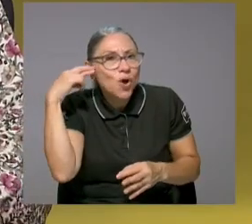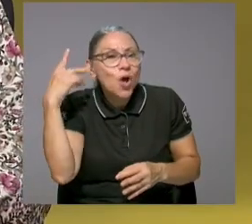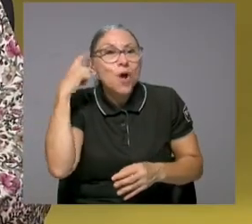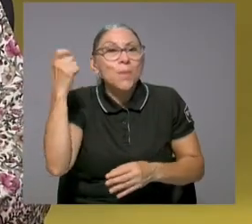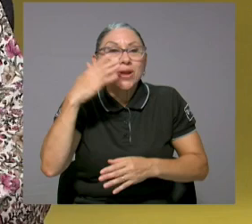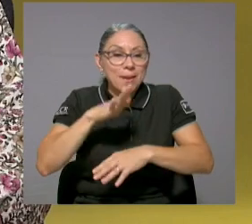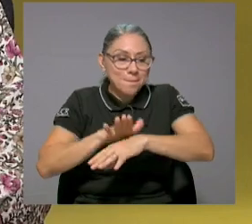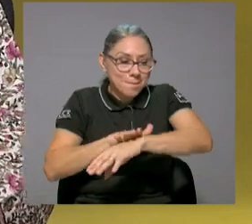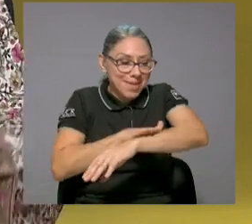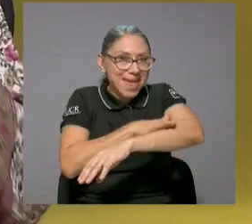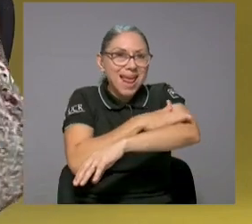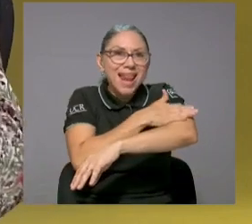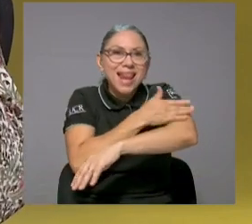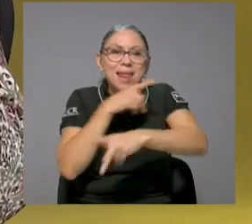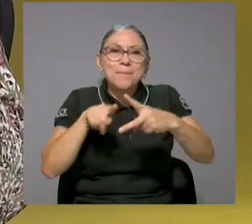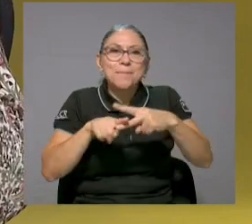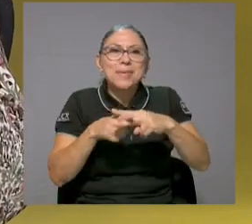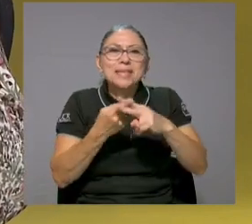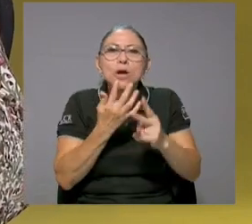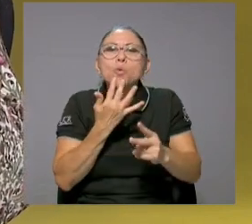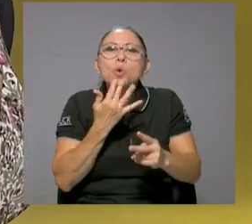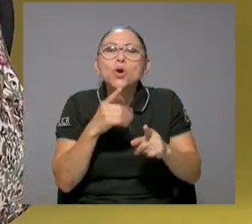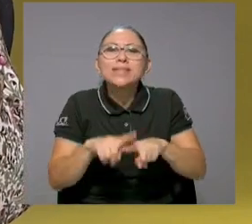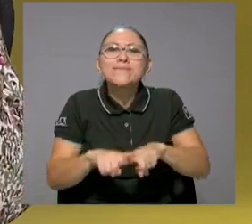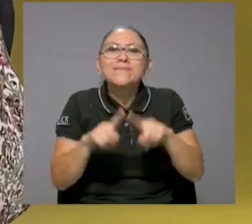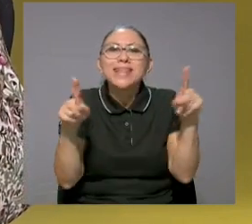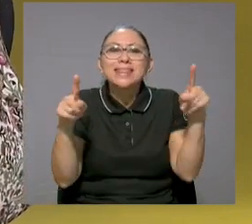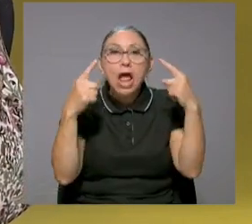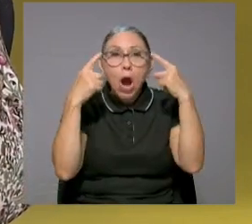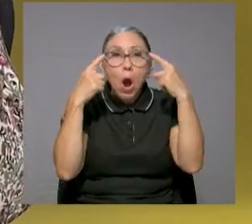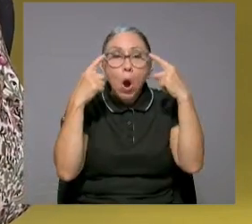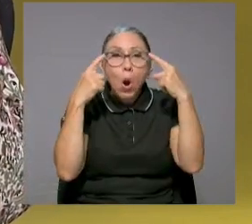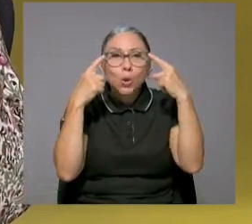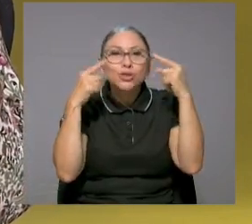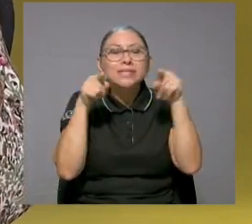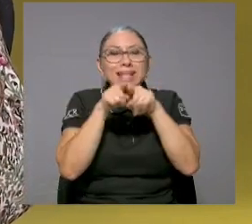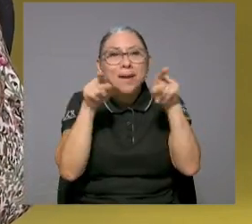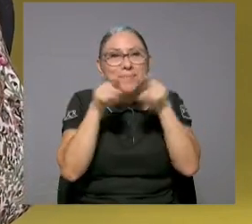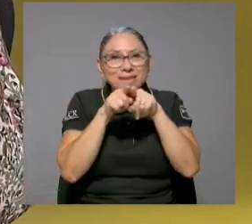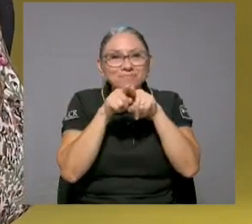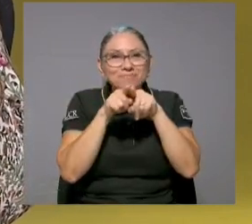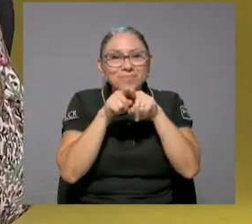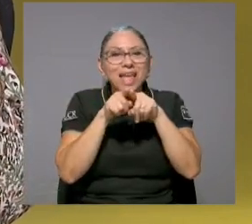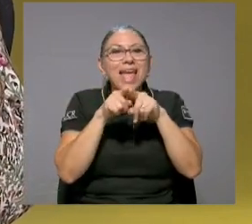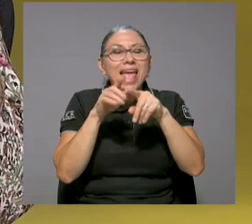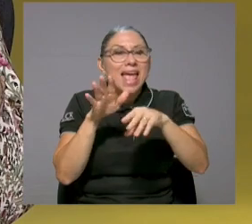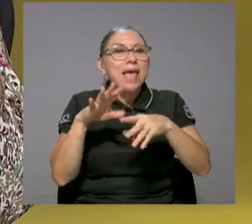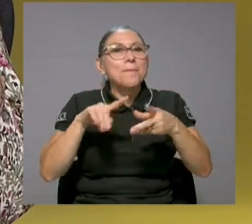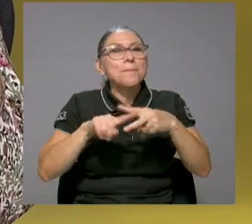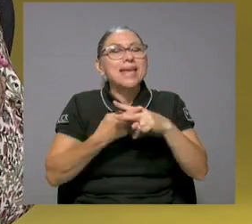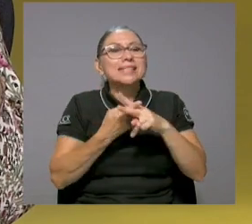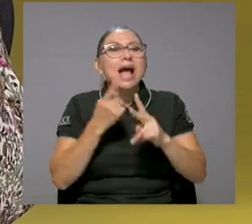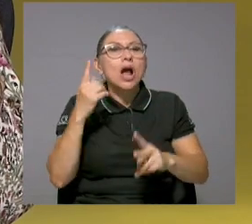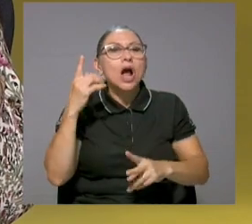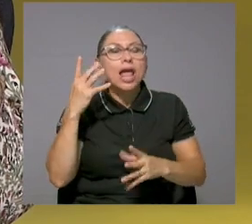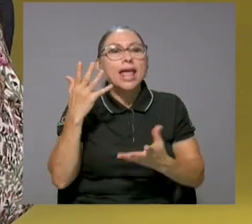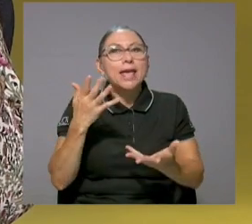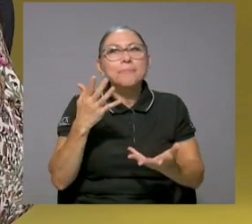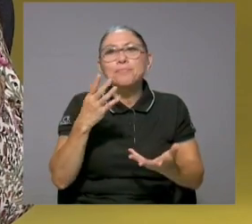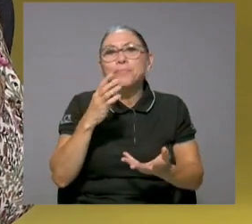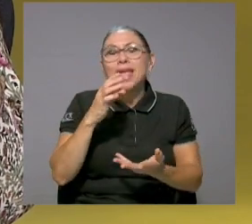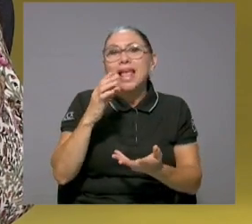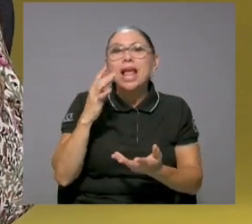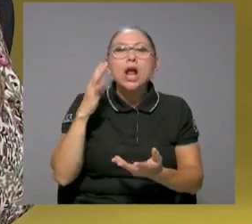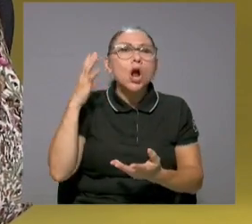piel, inclusive nuestros ojos, la conjuntiva, y es el color amarillo, lo que nosotros en términos médicos le llamamos ictericia, que es